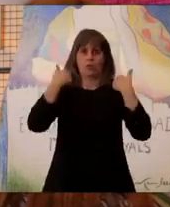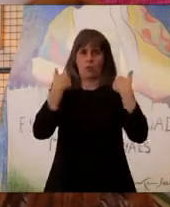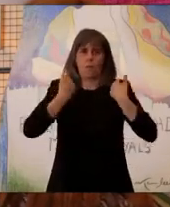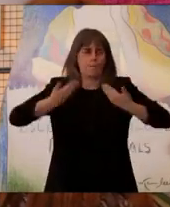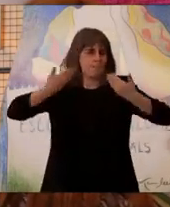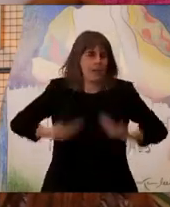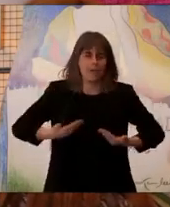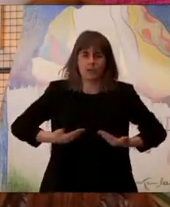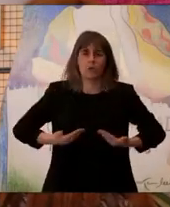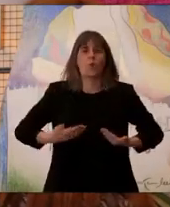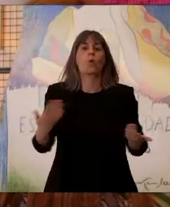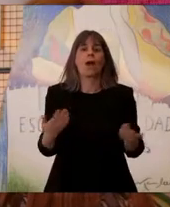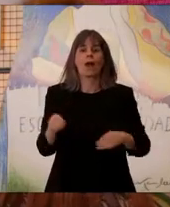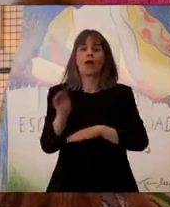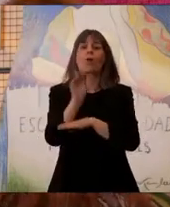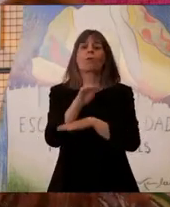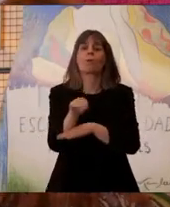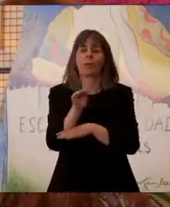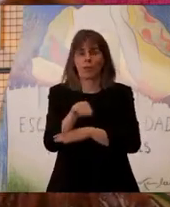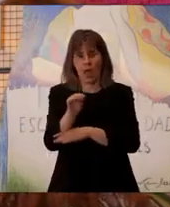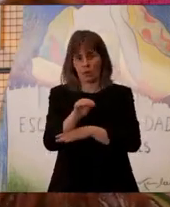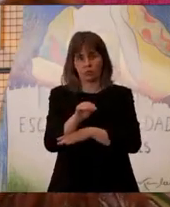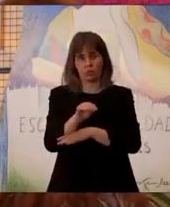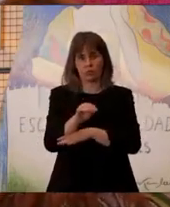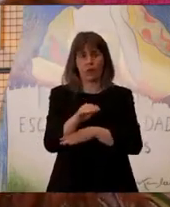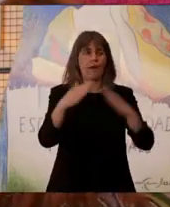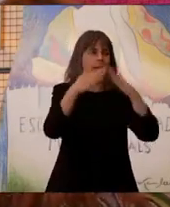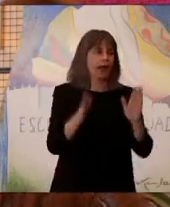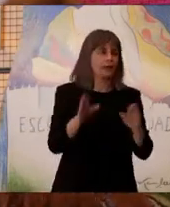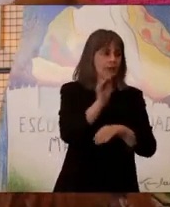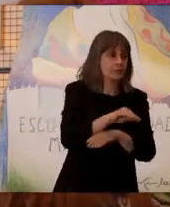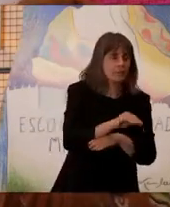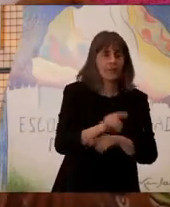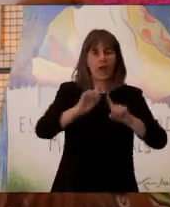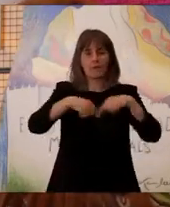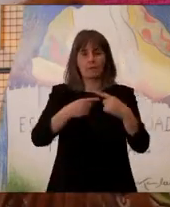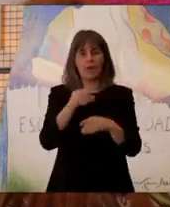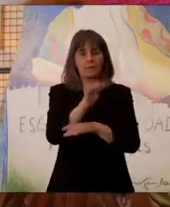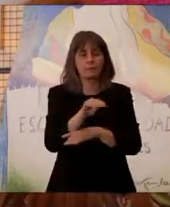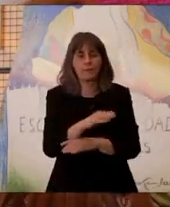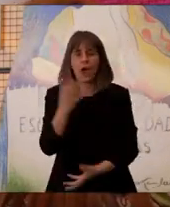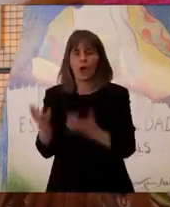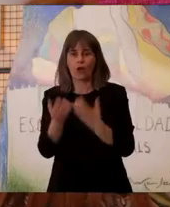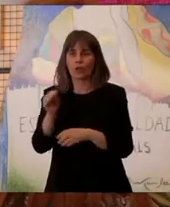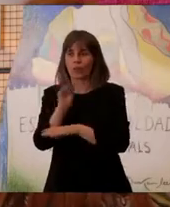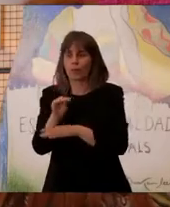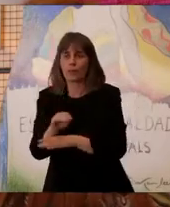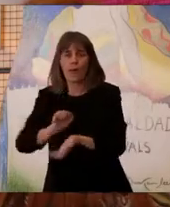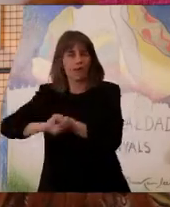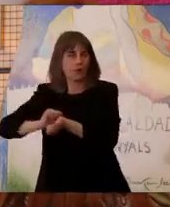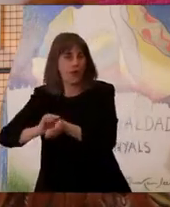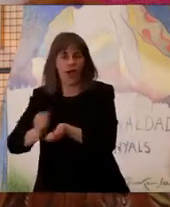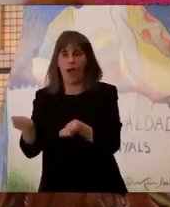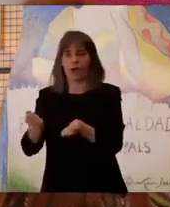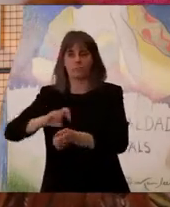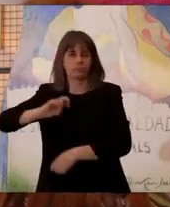los cuidados era la casa era la familia era la cocina era fregar era